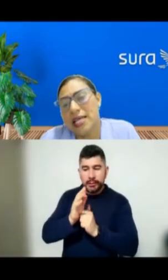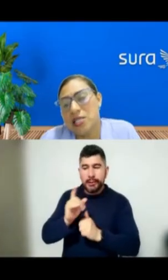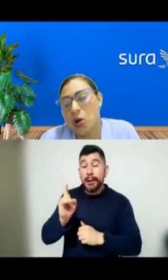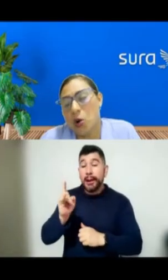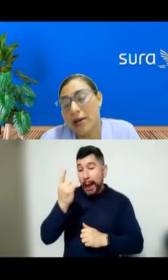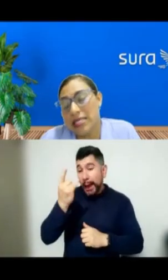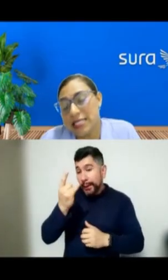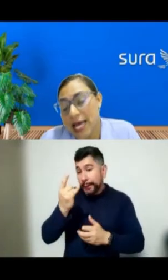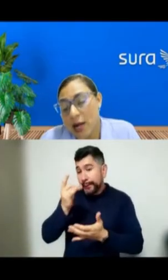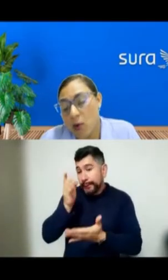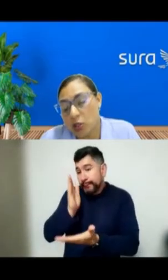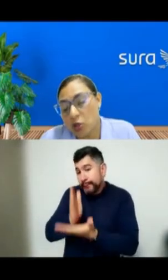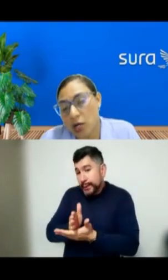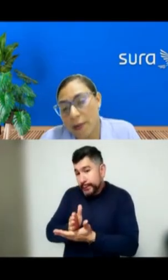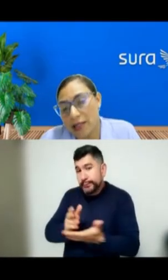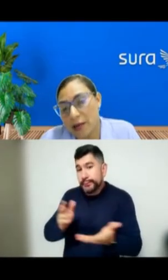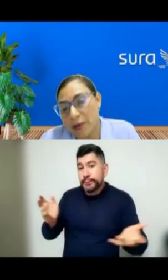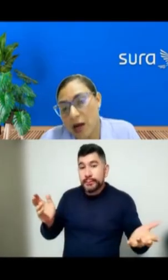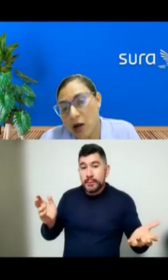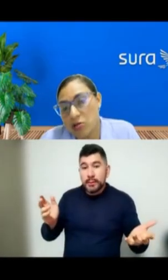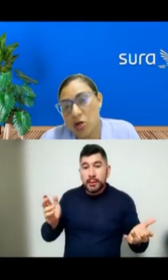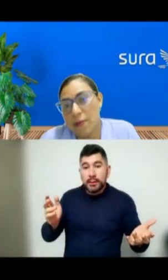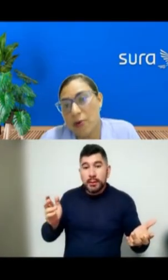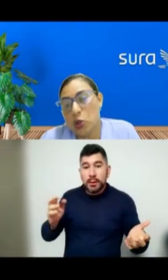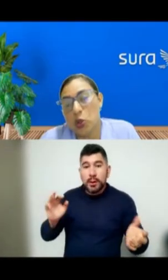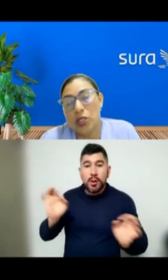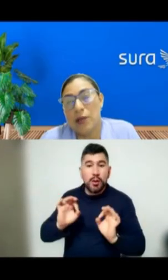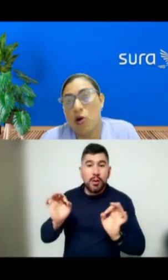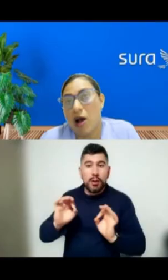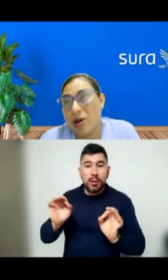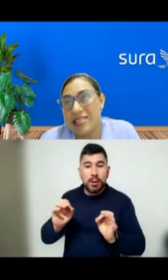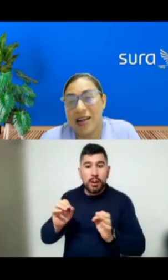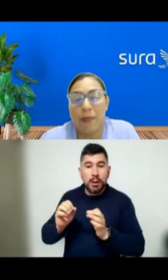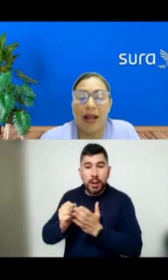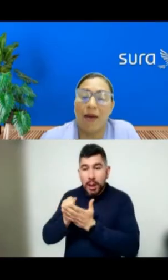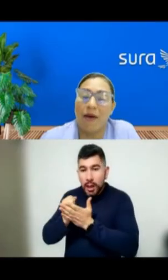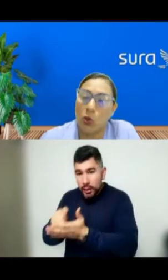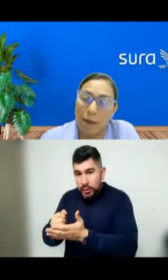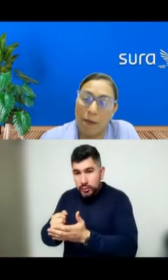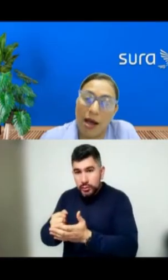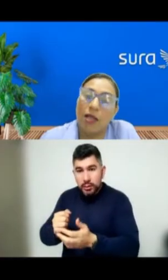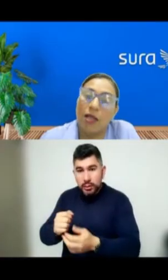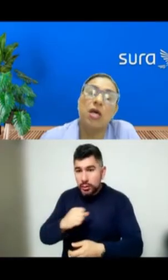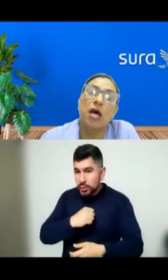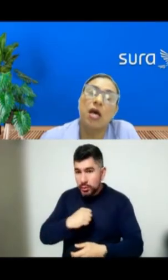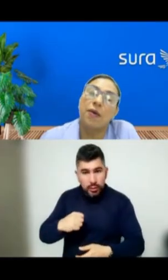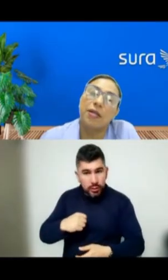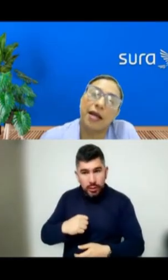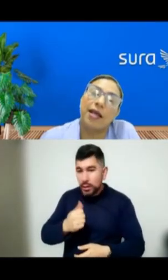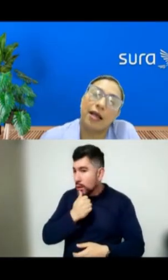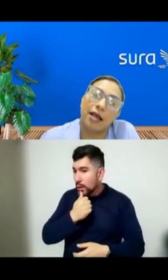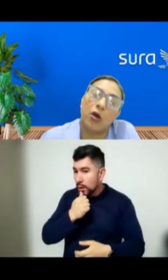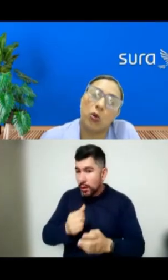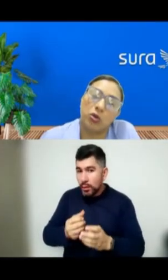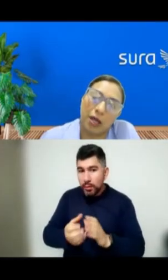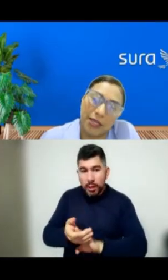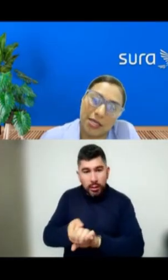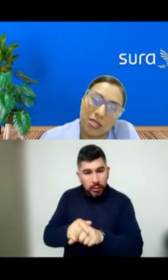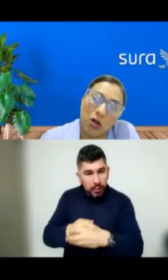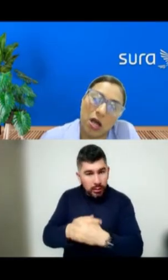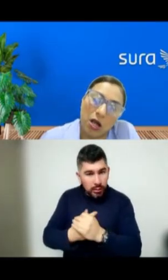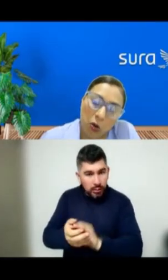tipo de contaminación. O a veces cuando nos toca prestar primeros auxilios, de pronto no tenemos agua cerca para lavarnos las manos y evitar que